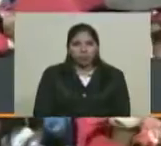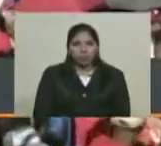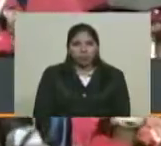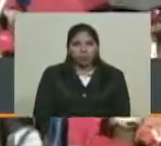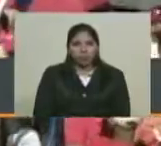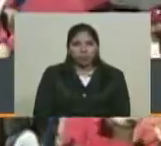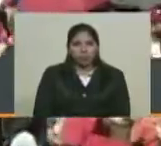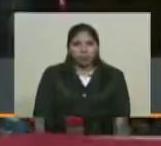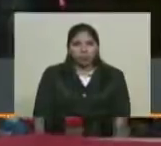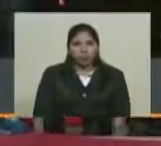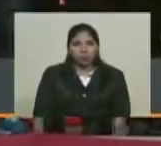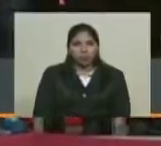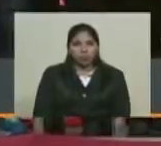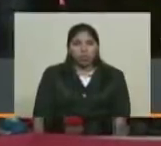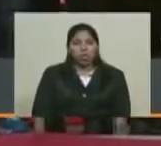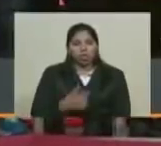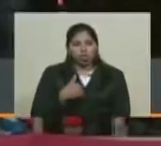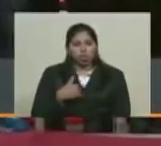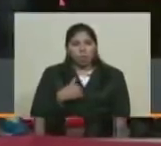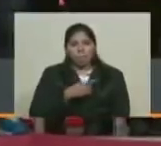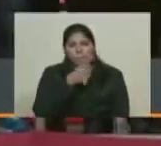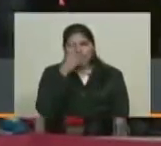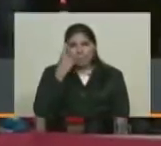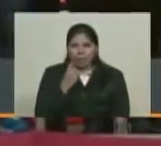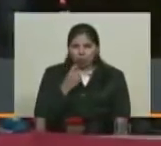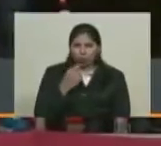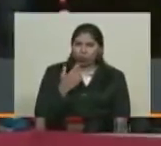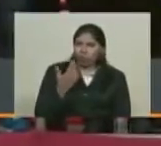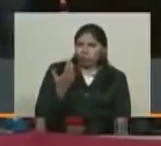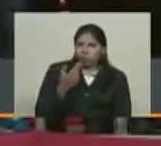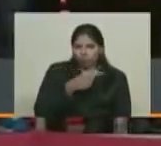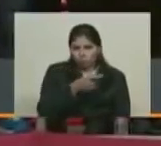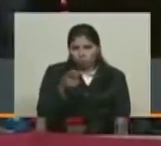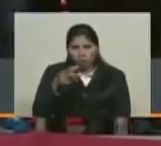Y es donde yo me pregunto, compatriotas que me escuchan y me ven,